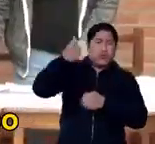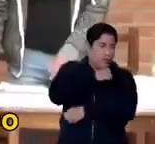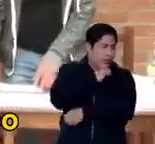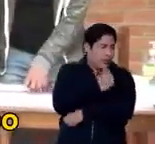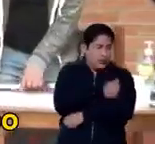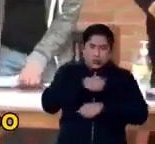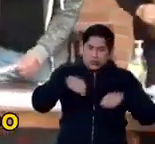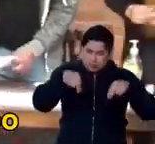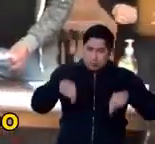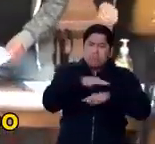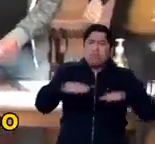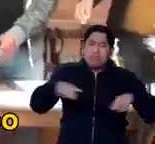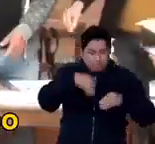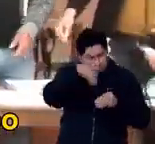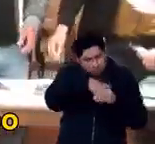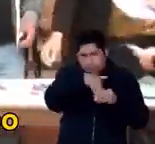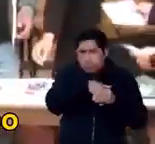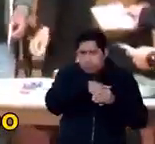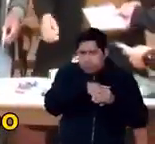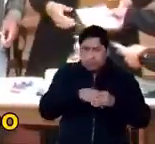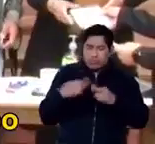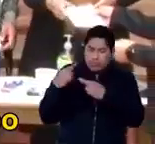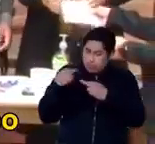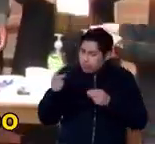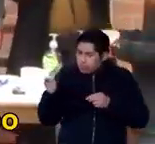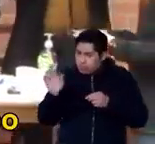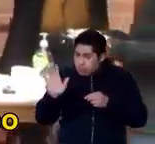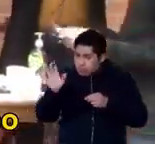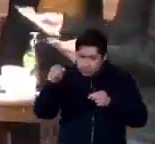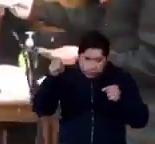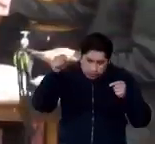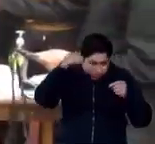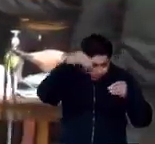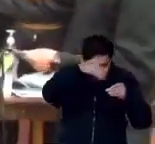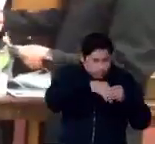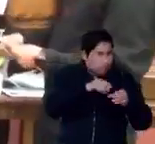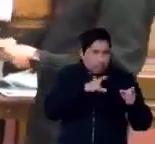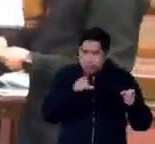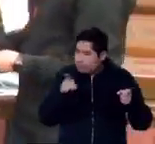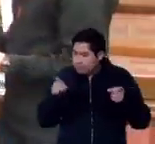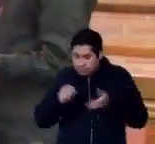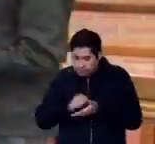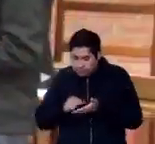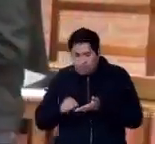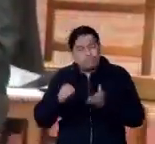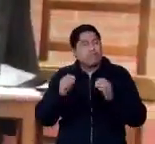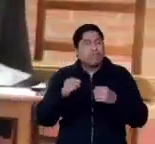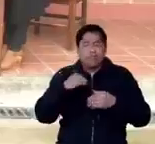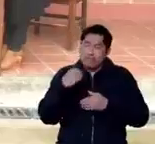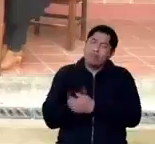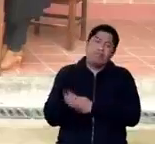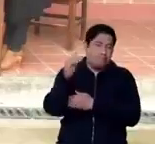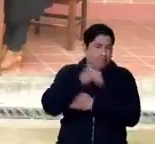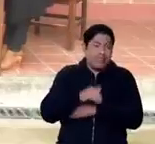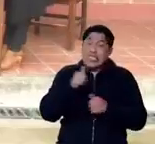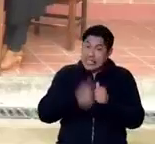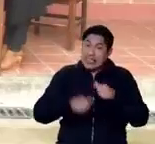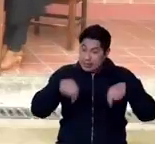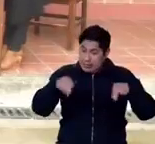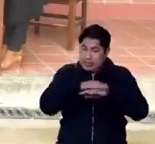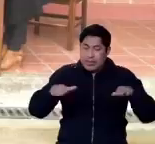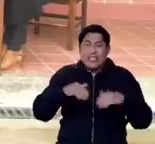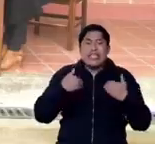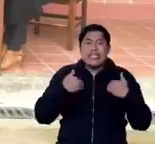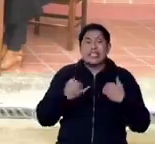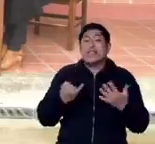máximas autoridades de la mesa de sufragio. Son responsables de garantizar el funcionamiento de las mismas durante la jornada de votación. Cada mesa de sufragio